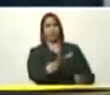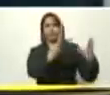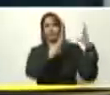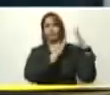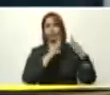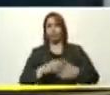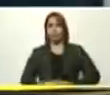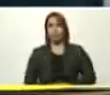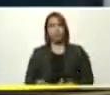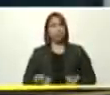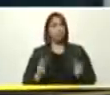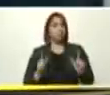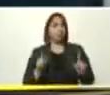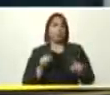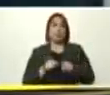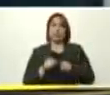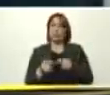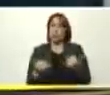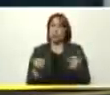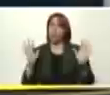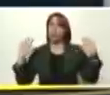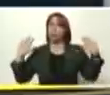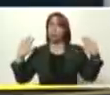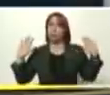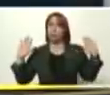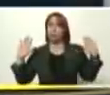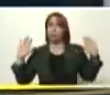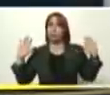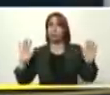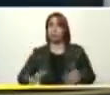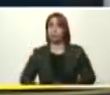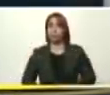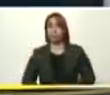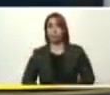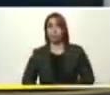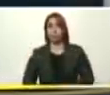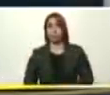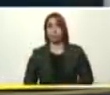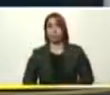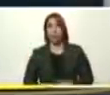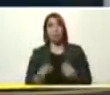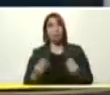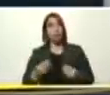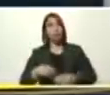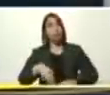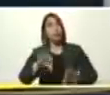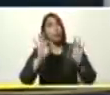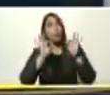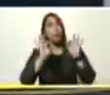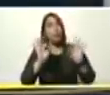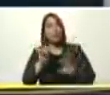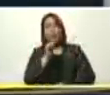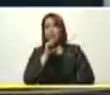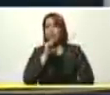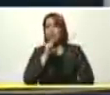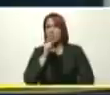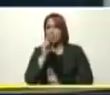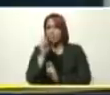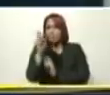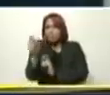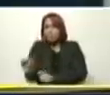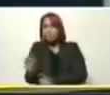Permítanme la crítica temprana, tempranera. Mucho cuidado a quienes están